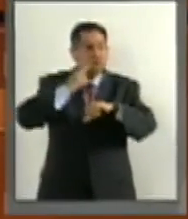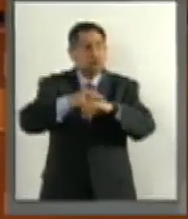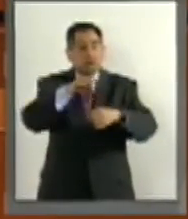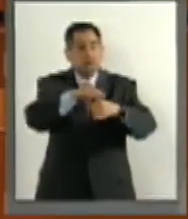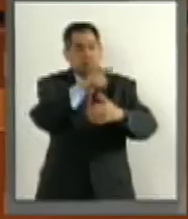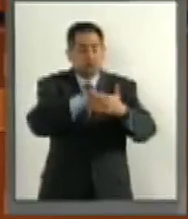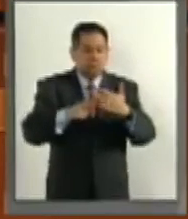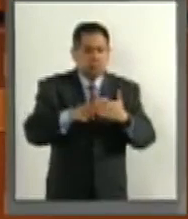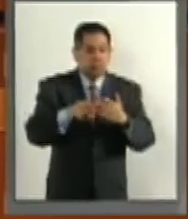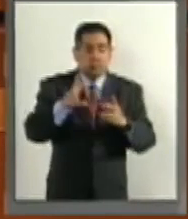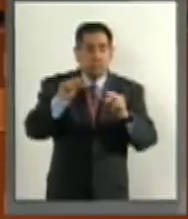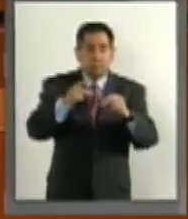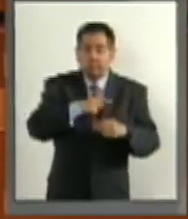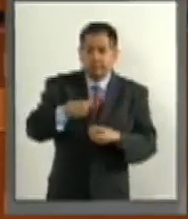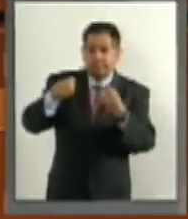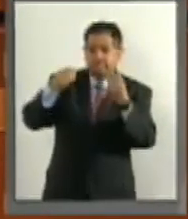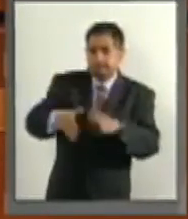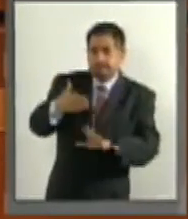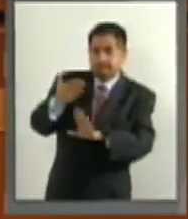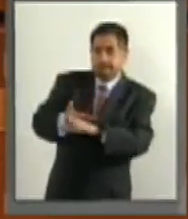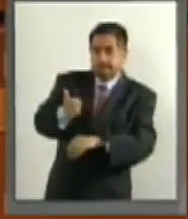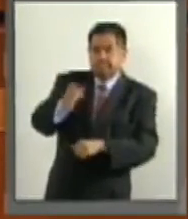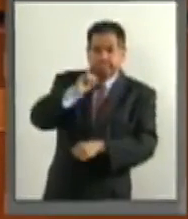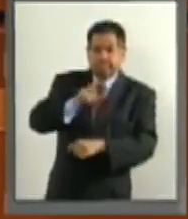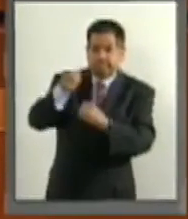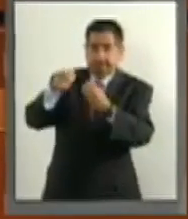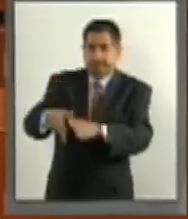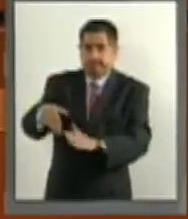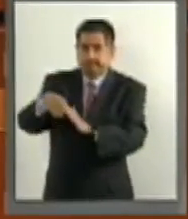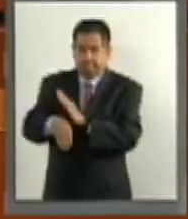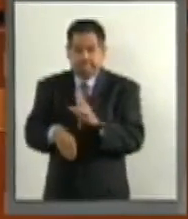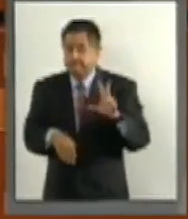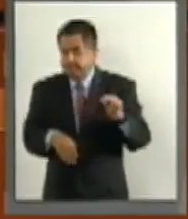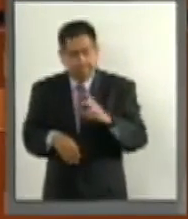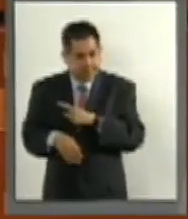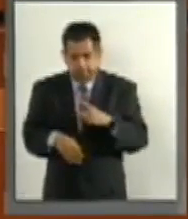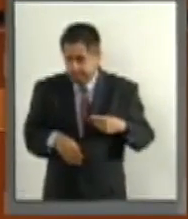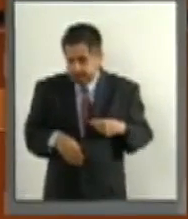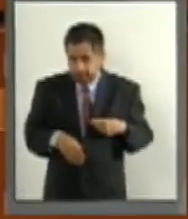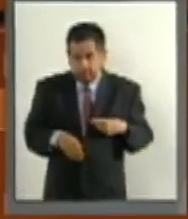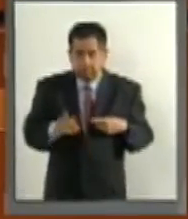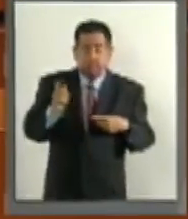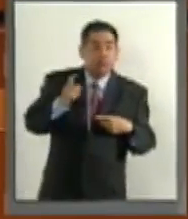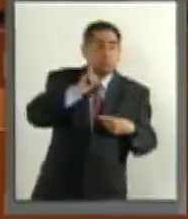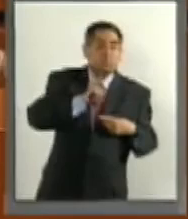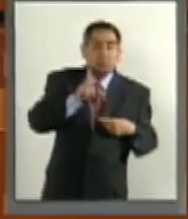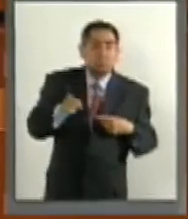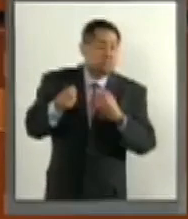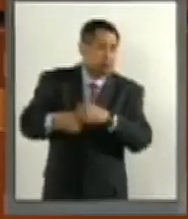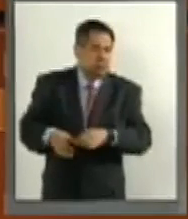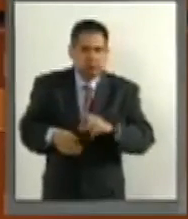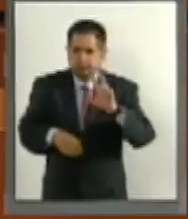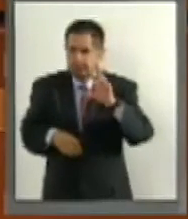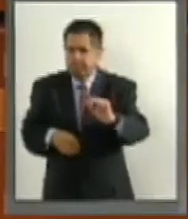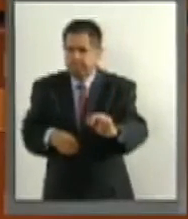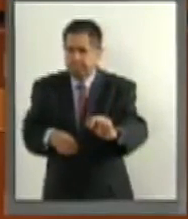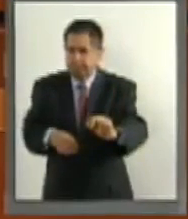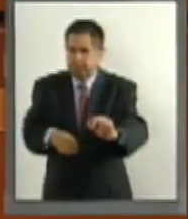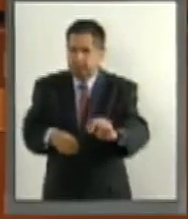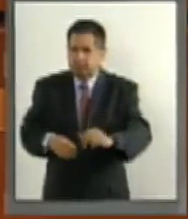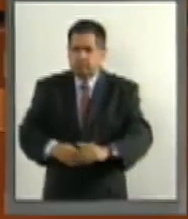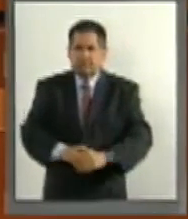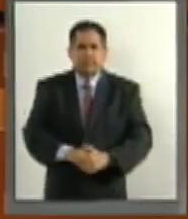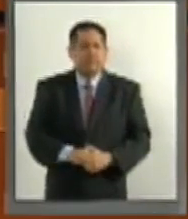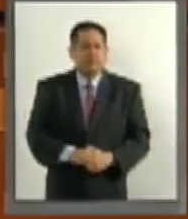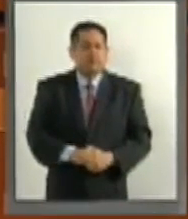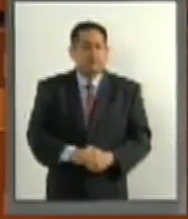en perjuicio de una mujer que participe en política por el hecho de ser mujer.